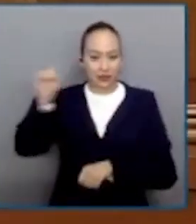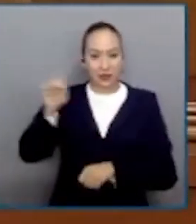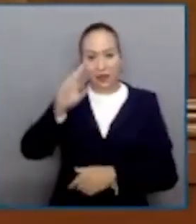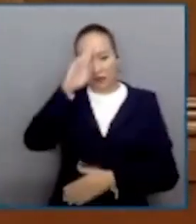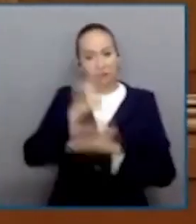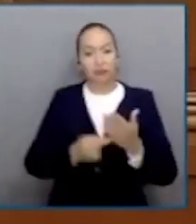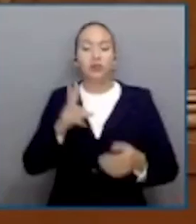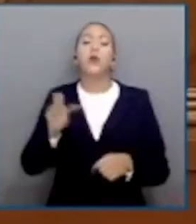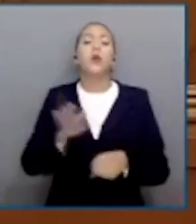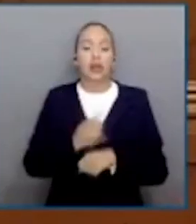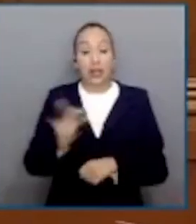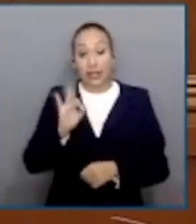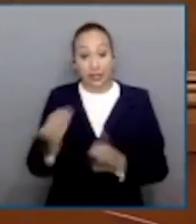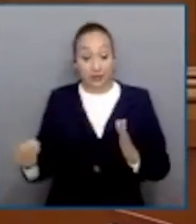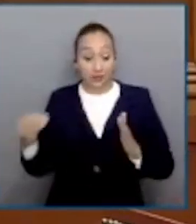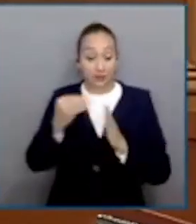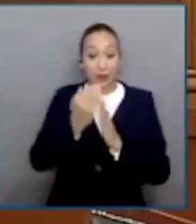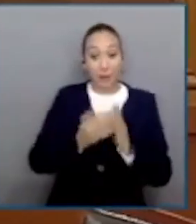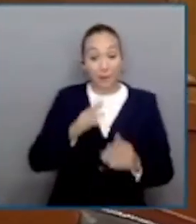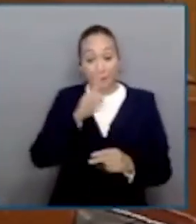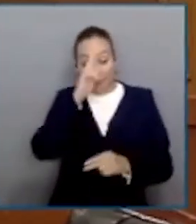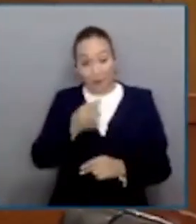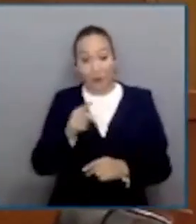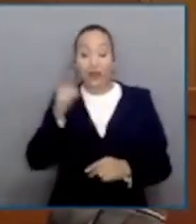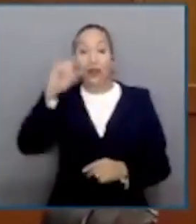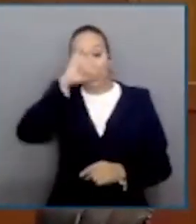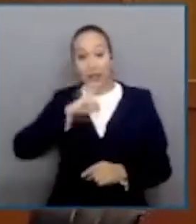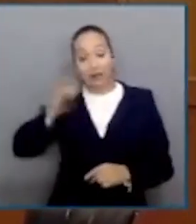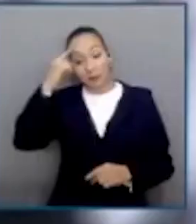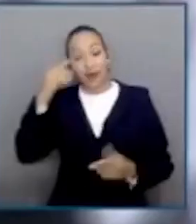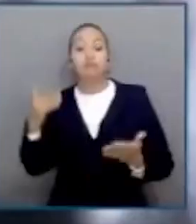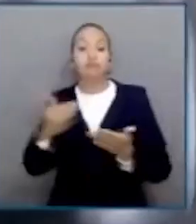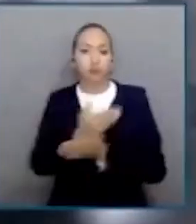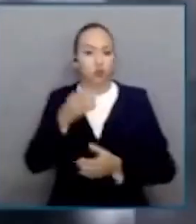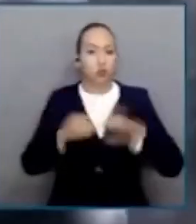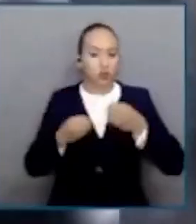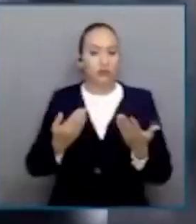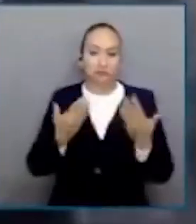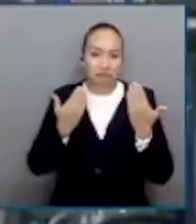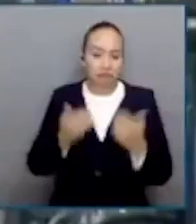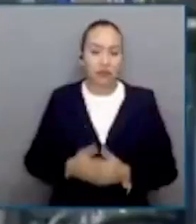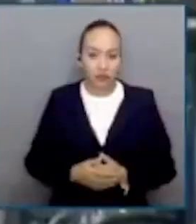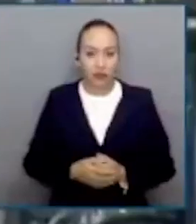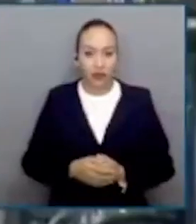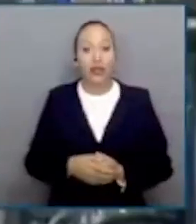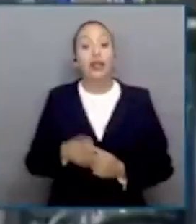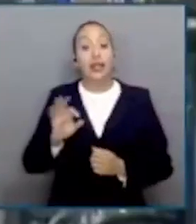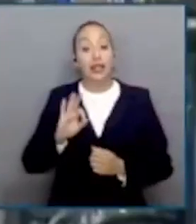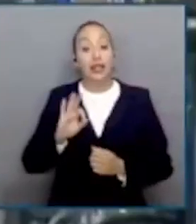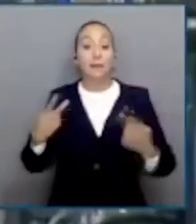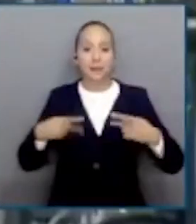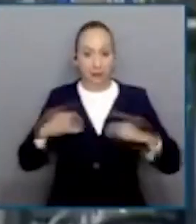establezca una prohibición a la parte patronal para intervenir en el juicio especial de titularidad